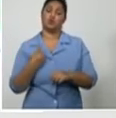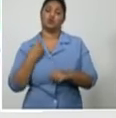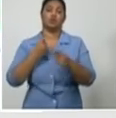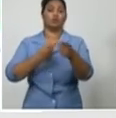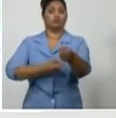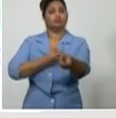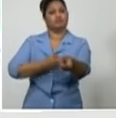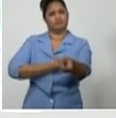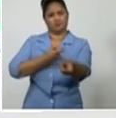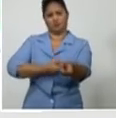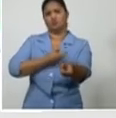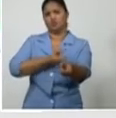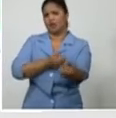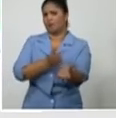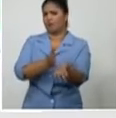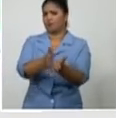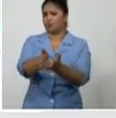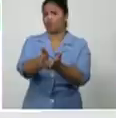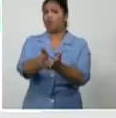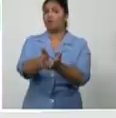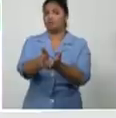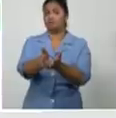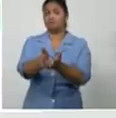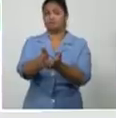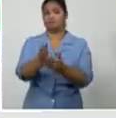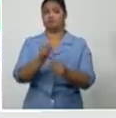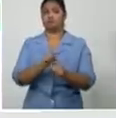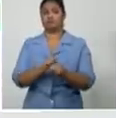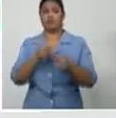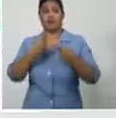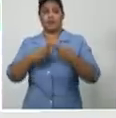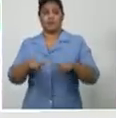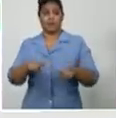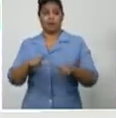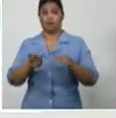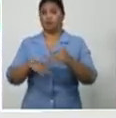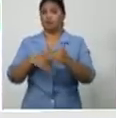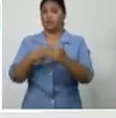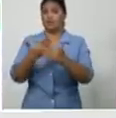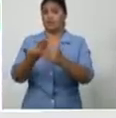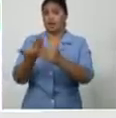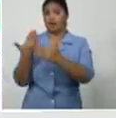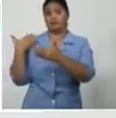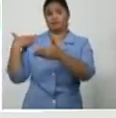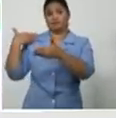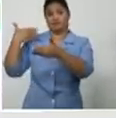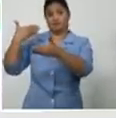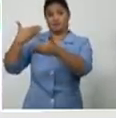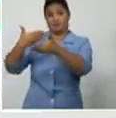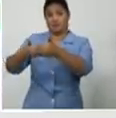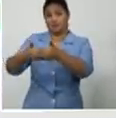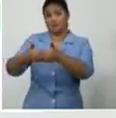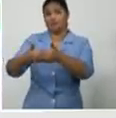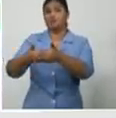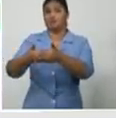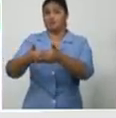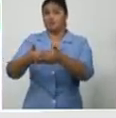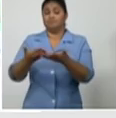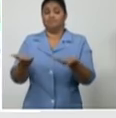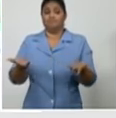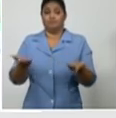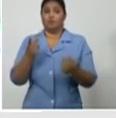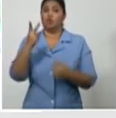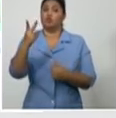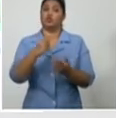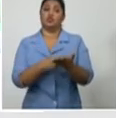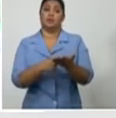comportamiento en los últimos días, en las últimas 2 semanas, que hace muy riesgosa